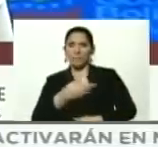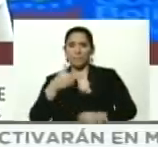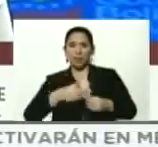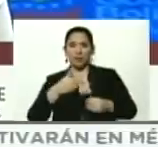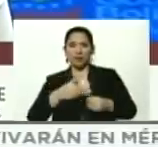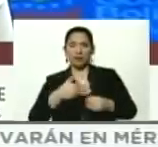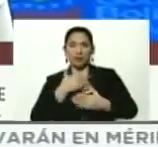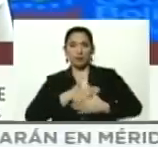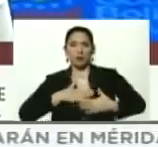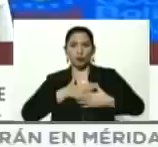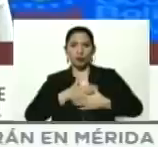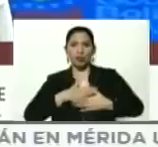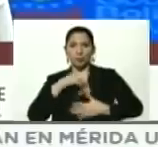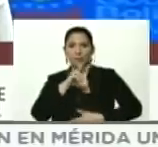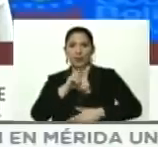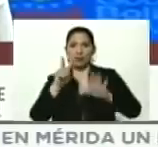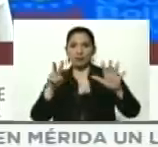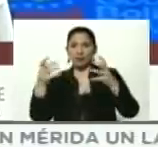empresas petroleras,